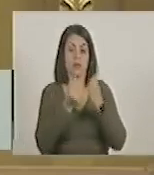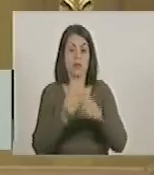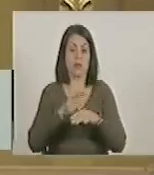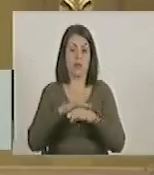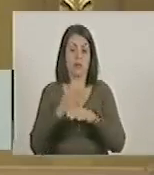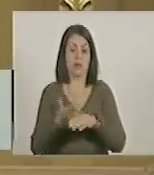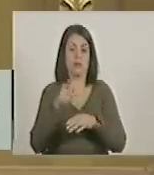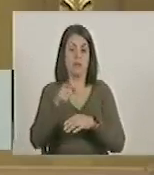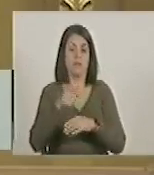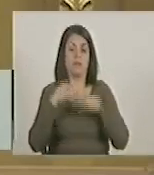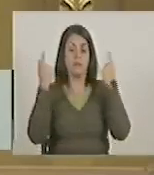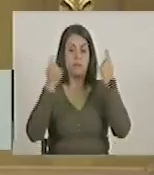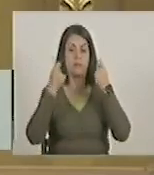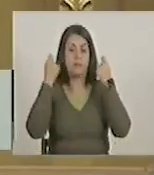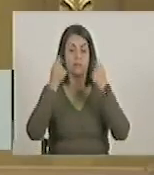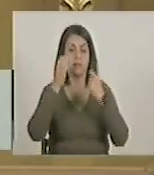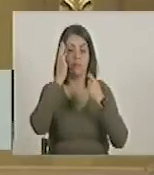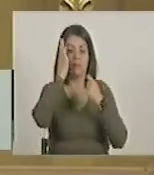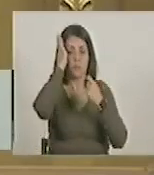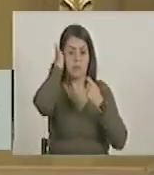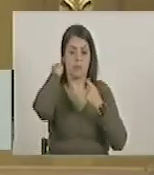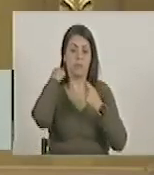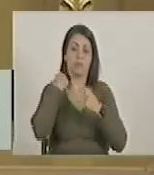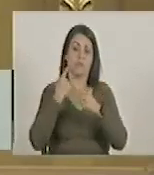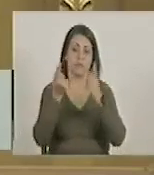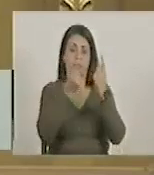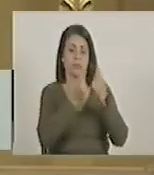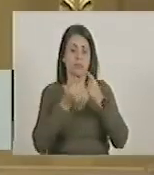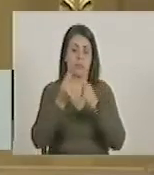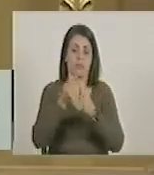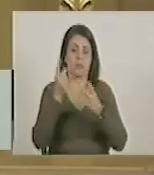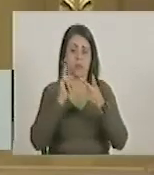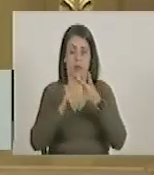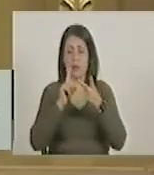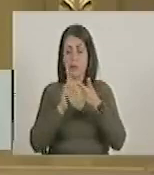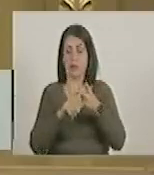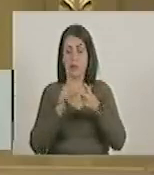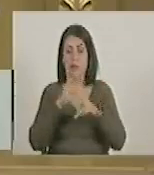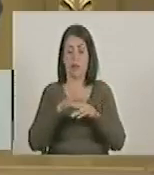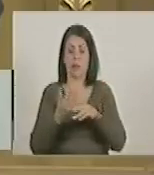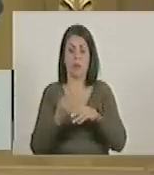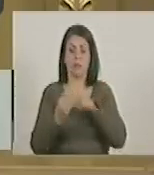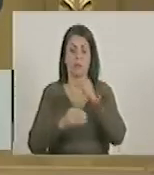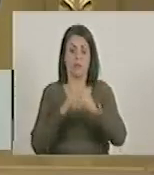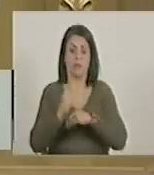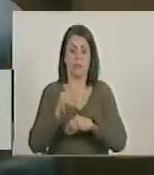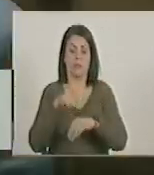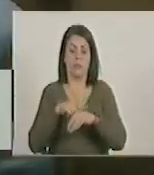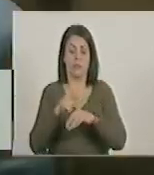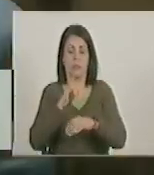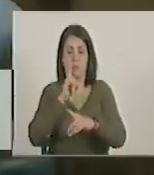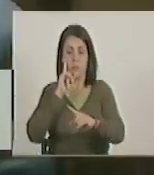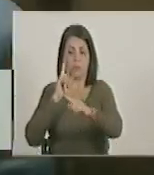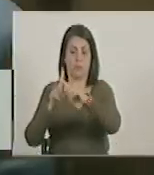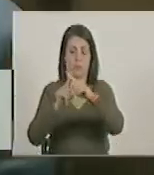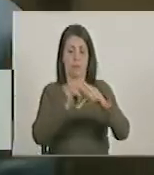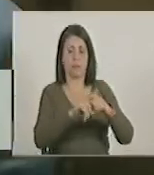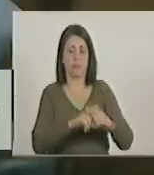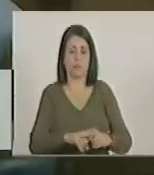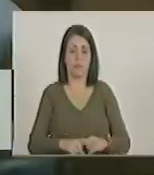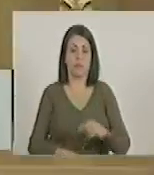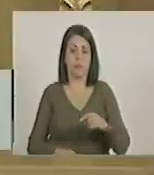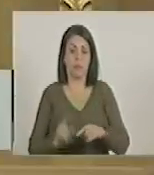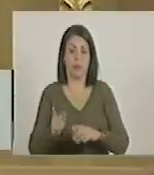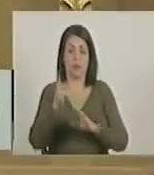para promover su financiamiento. En segundo lugar, obviamente tenemos que ubicar e identificar